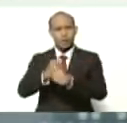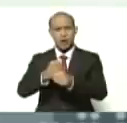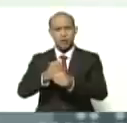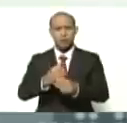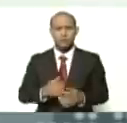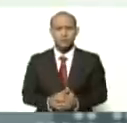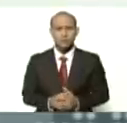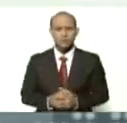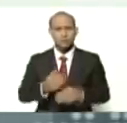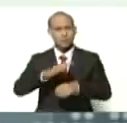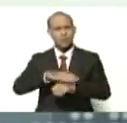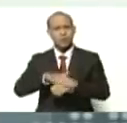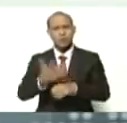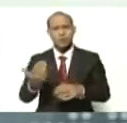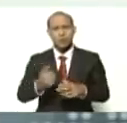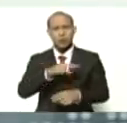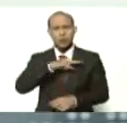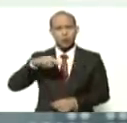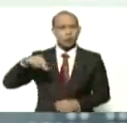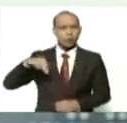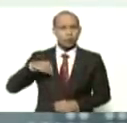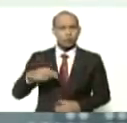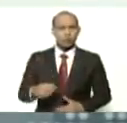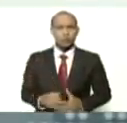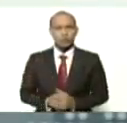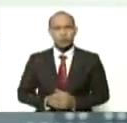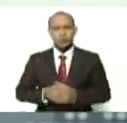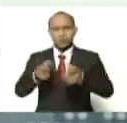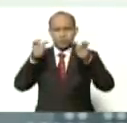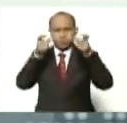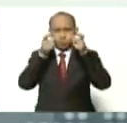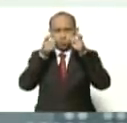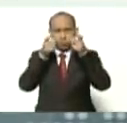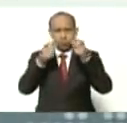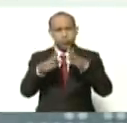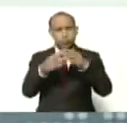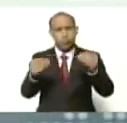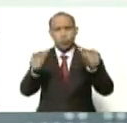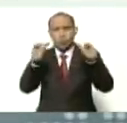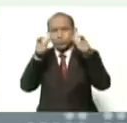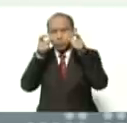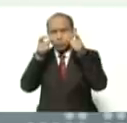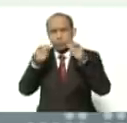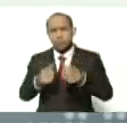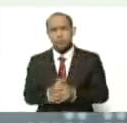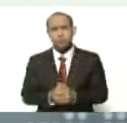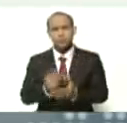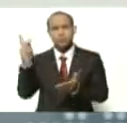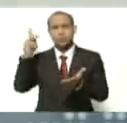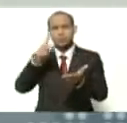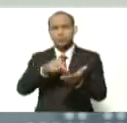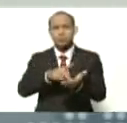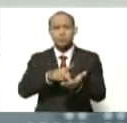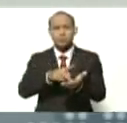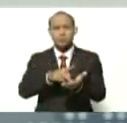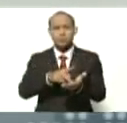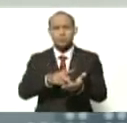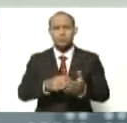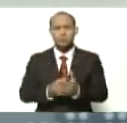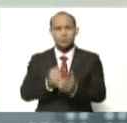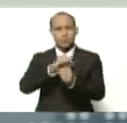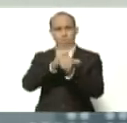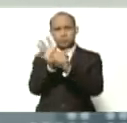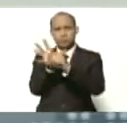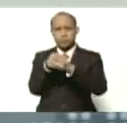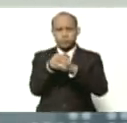porque hemos estado nosotros pendientes muy pendientes de la llegada de la